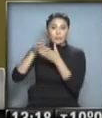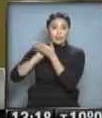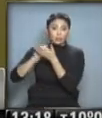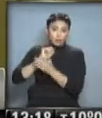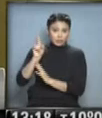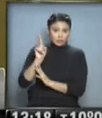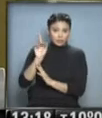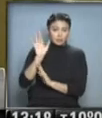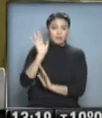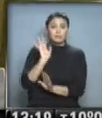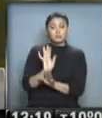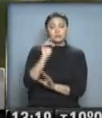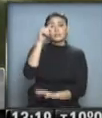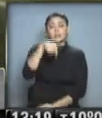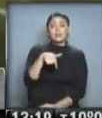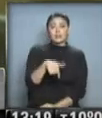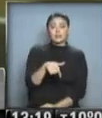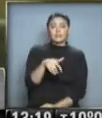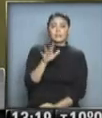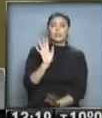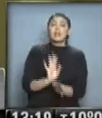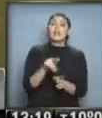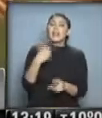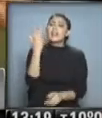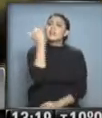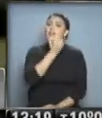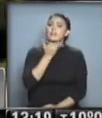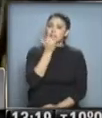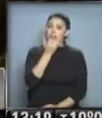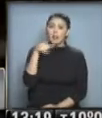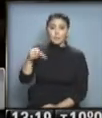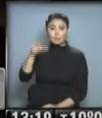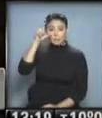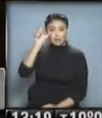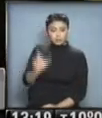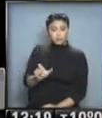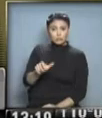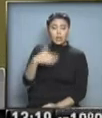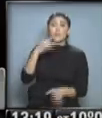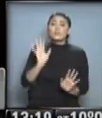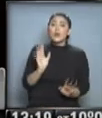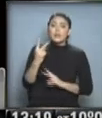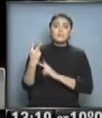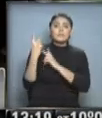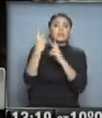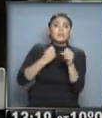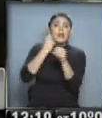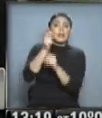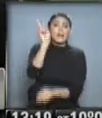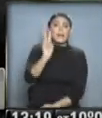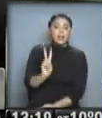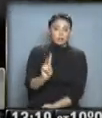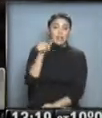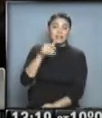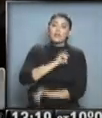cargo equivalente en nuestro país, que lo que salió a decir es que Snowden iría entonces a ser asilado en Venezuela.